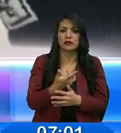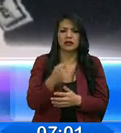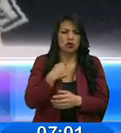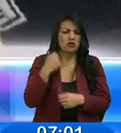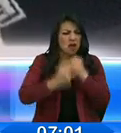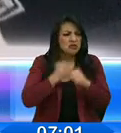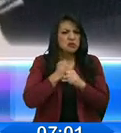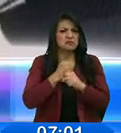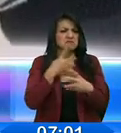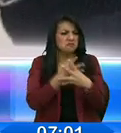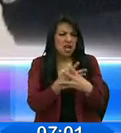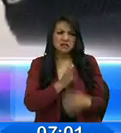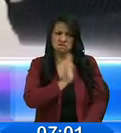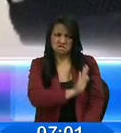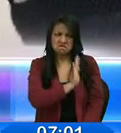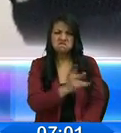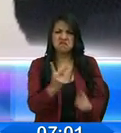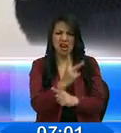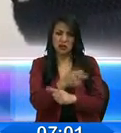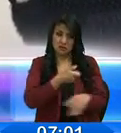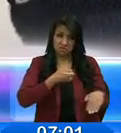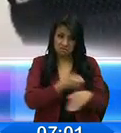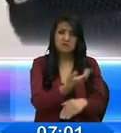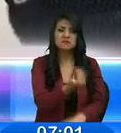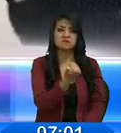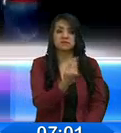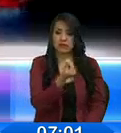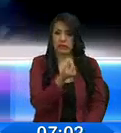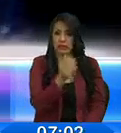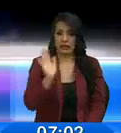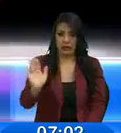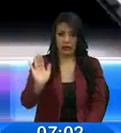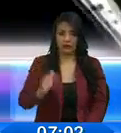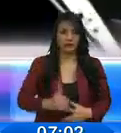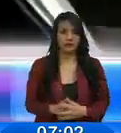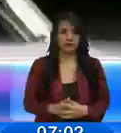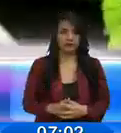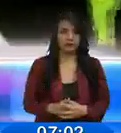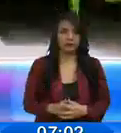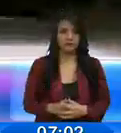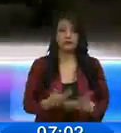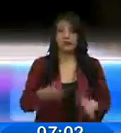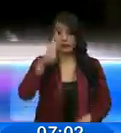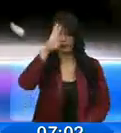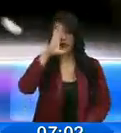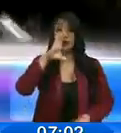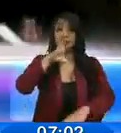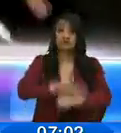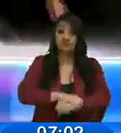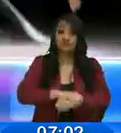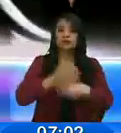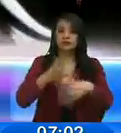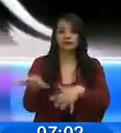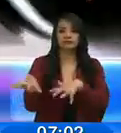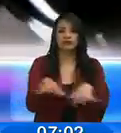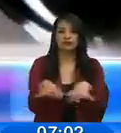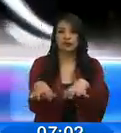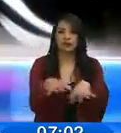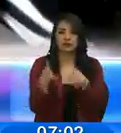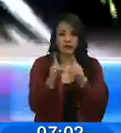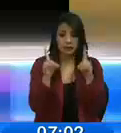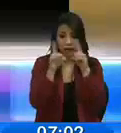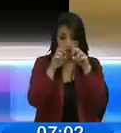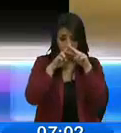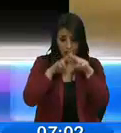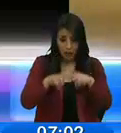y que me va a matar con el cuchillo si no le doy las cosas. Una vez neutralizado, realizaron algunas coordinaciones y confirmaron que el